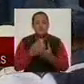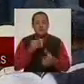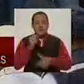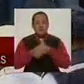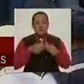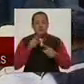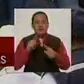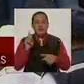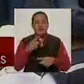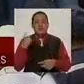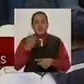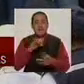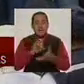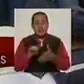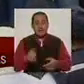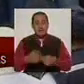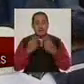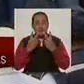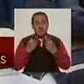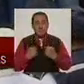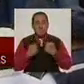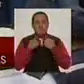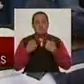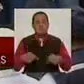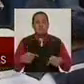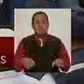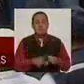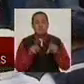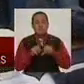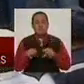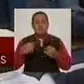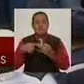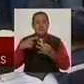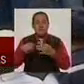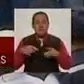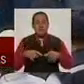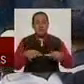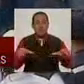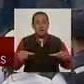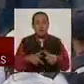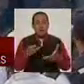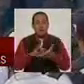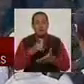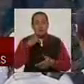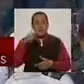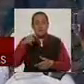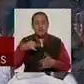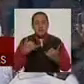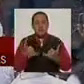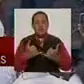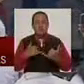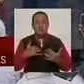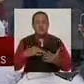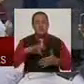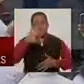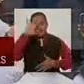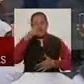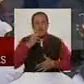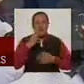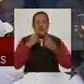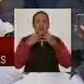población que también se ve afectada. Hay varios casos de lo que son rabia debido a la mordida